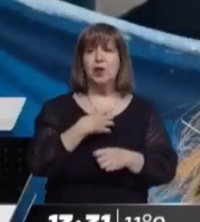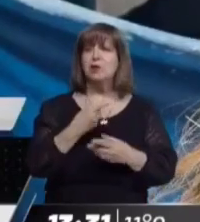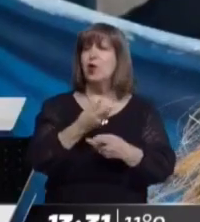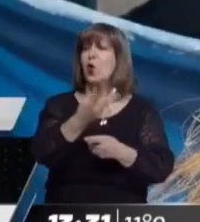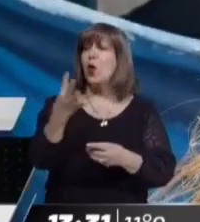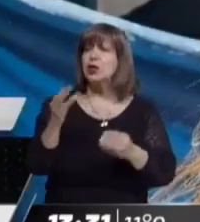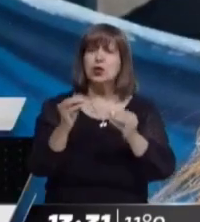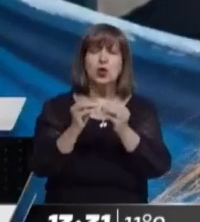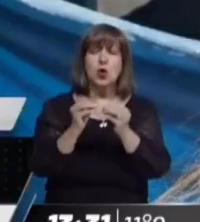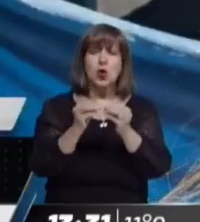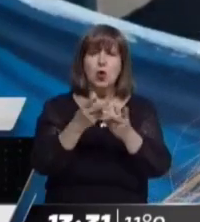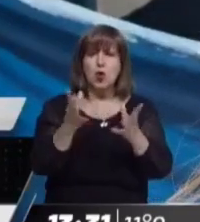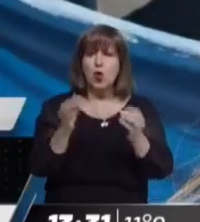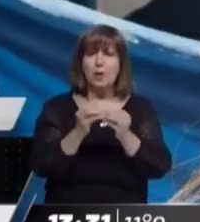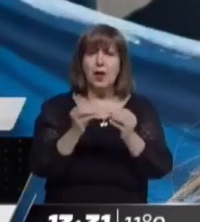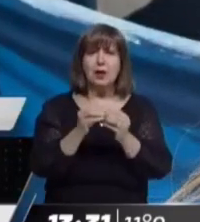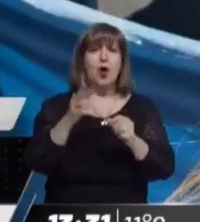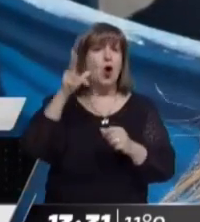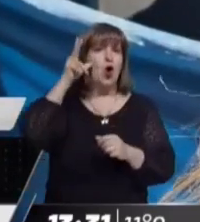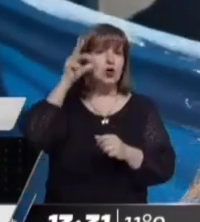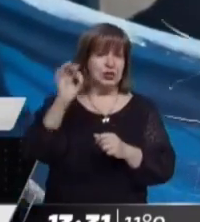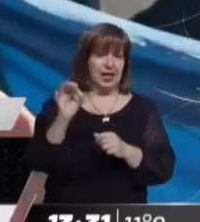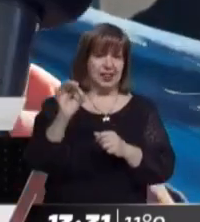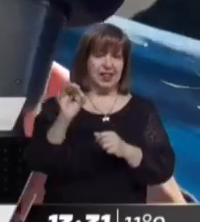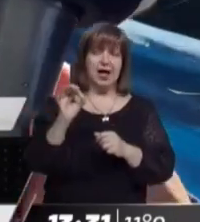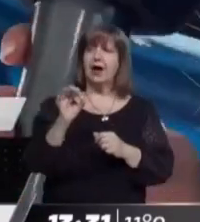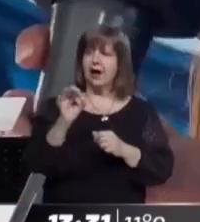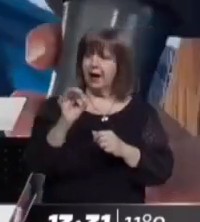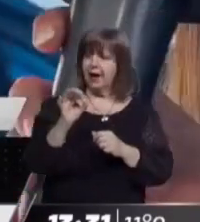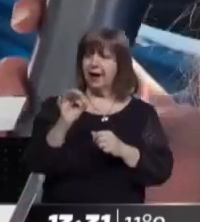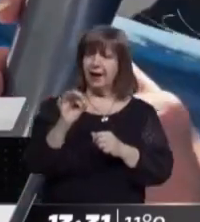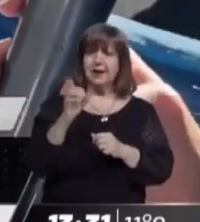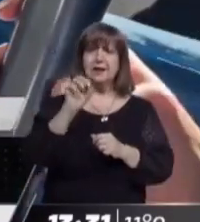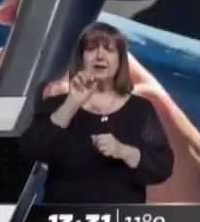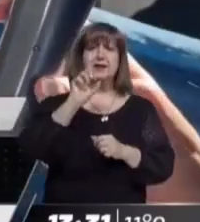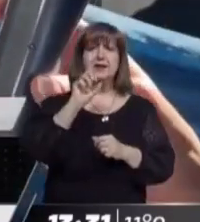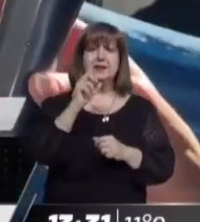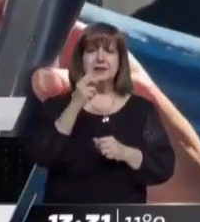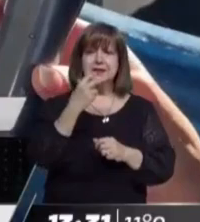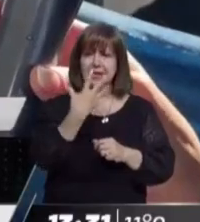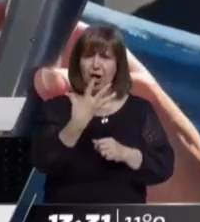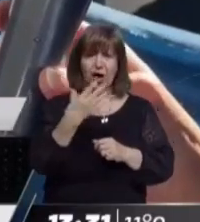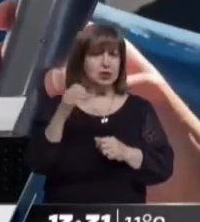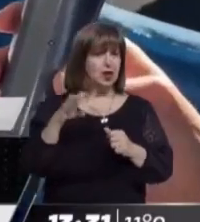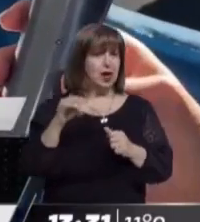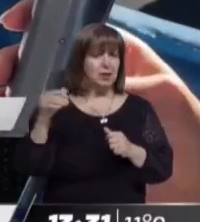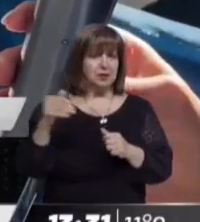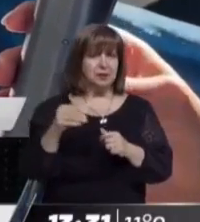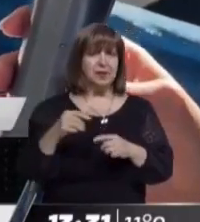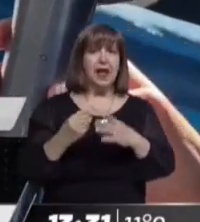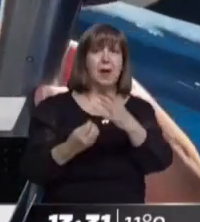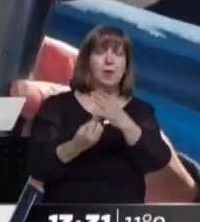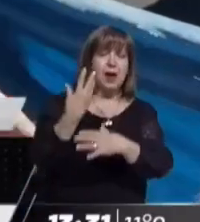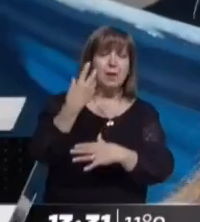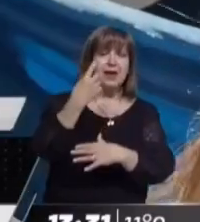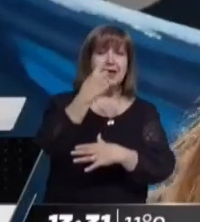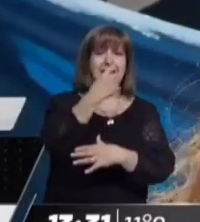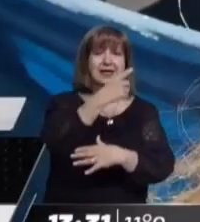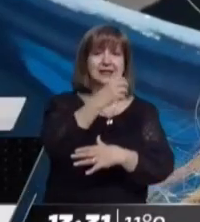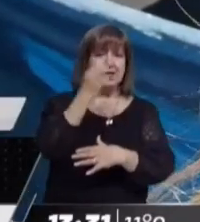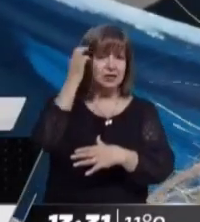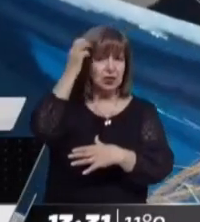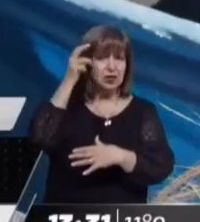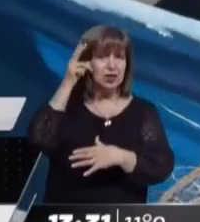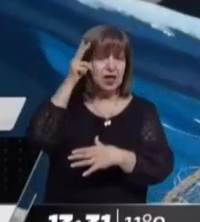tarde? Y en la tarde son casi 80 niños. De 80 vemos a 5 y de 138 de la mañana 30.